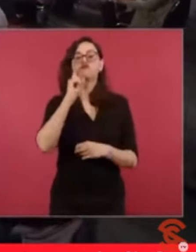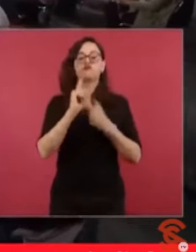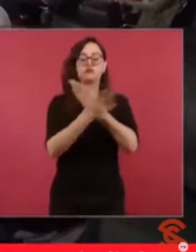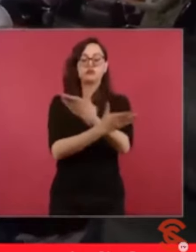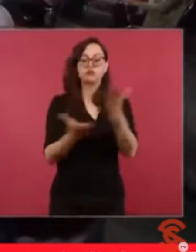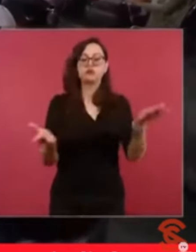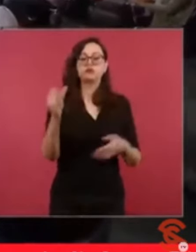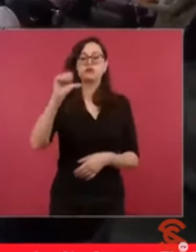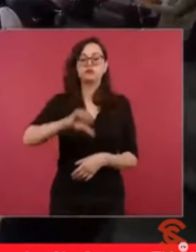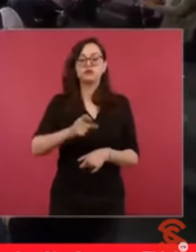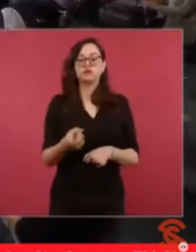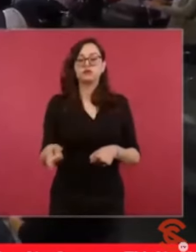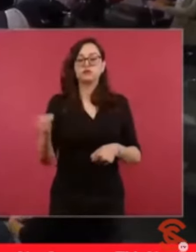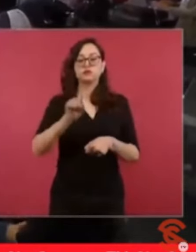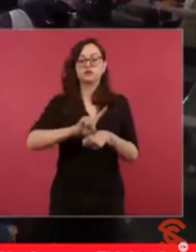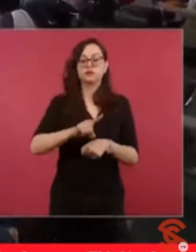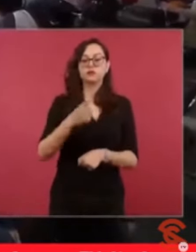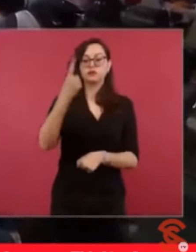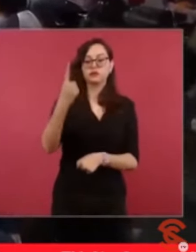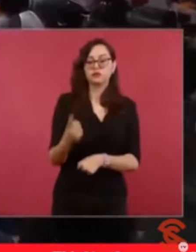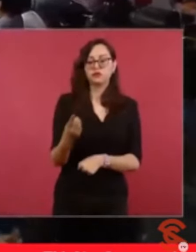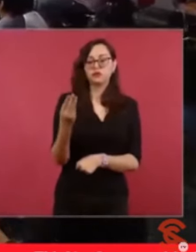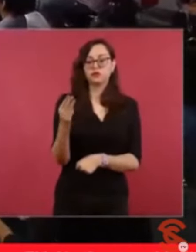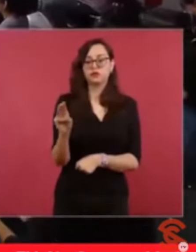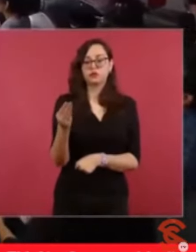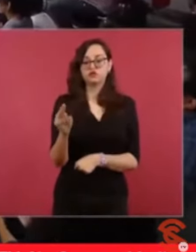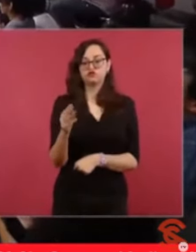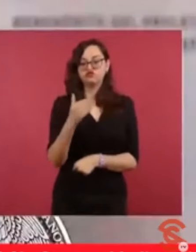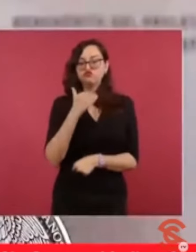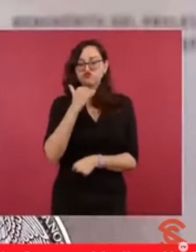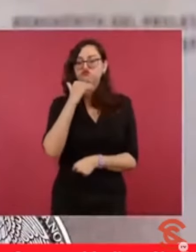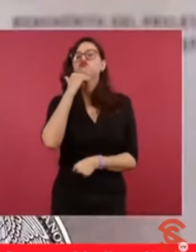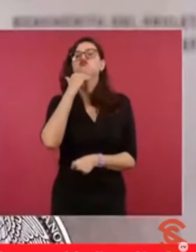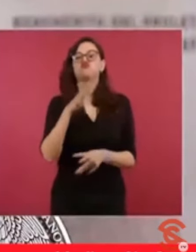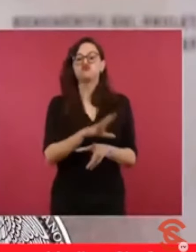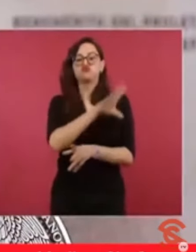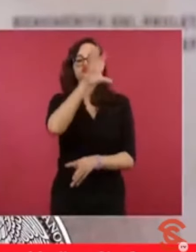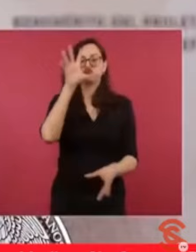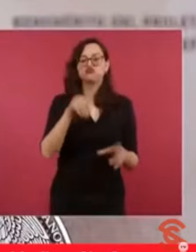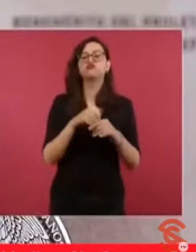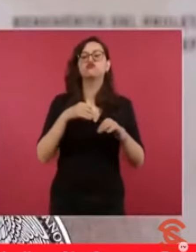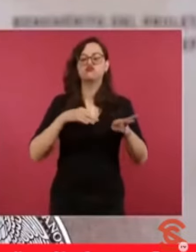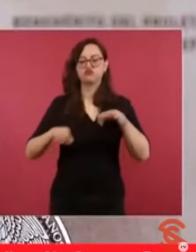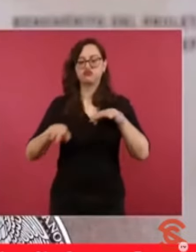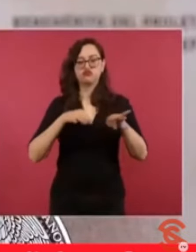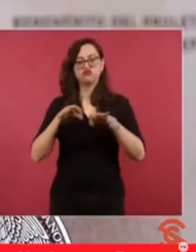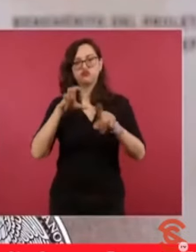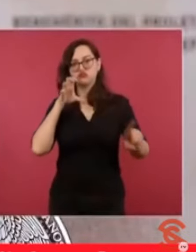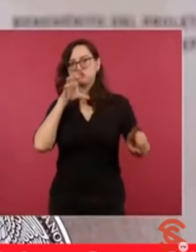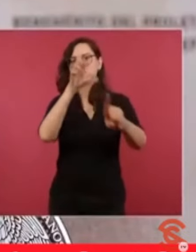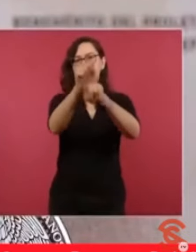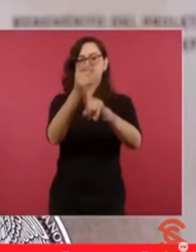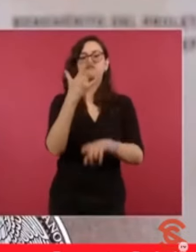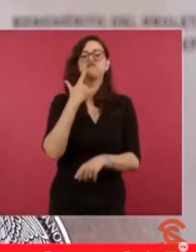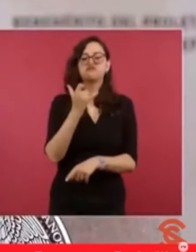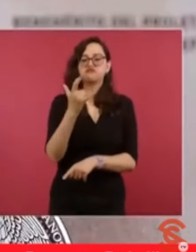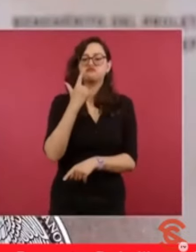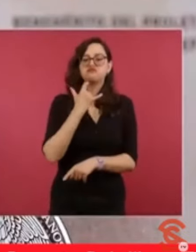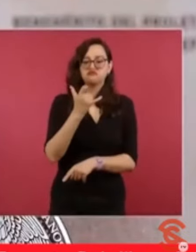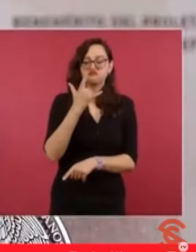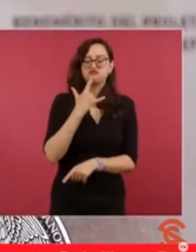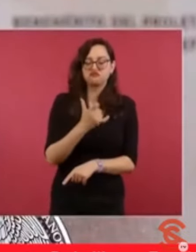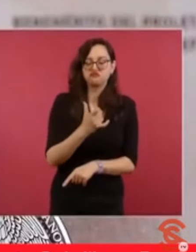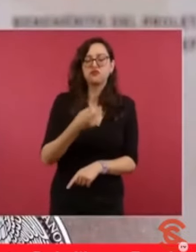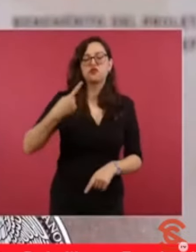1 de mayo, hasta alcanzar la dignidad absoluta de todos los trabajadores es el compromiso que nos